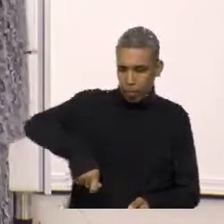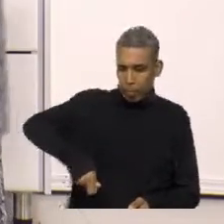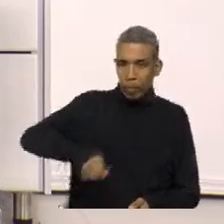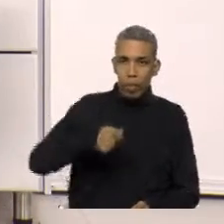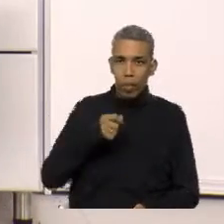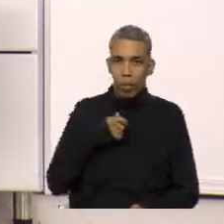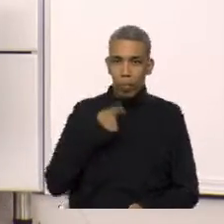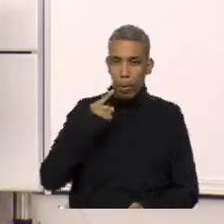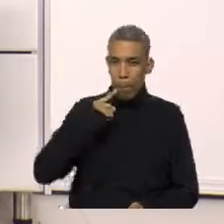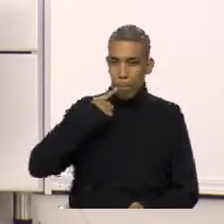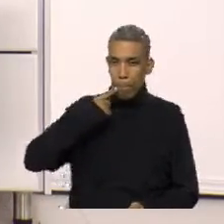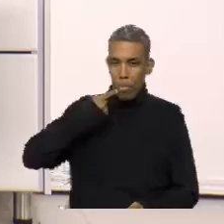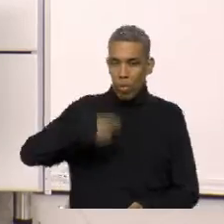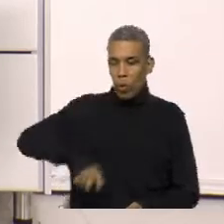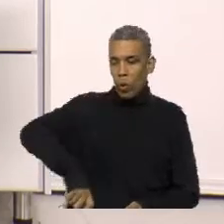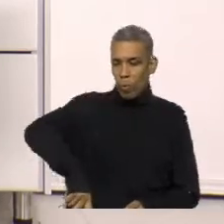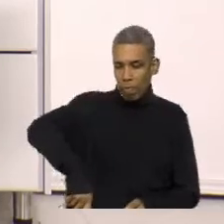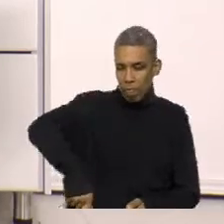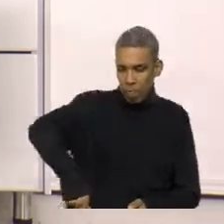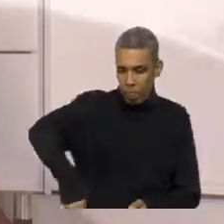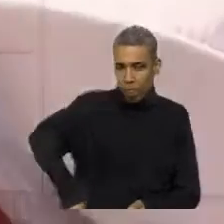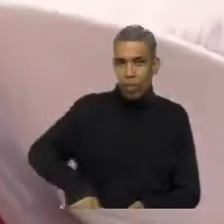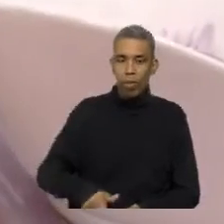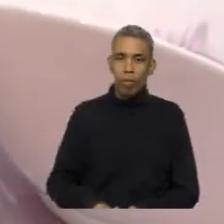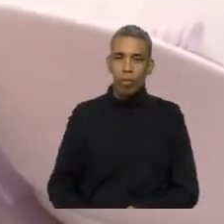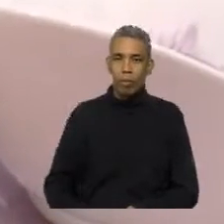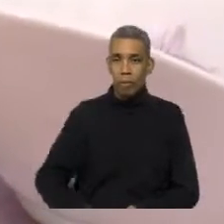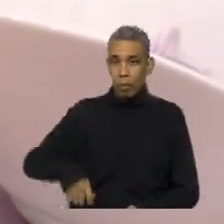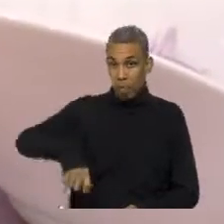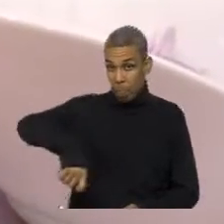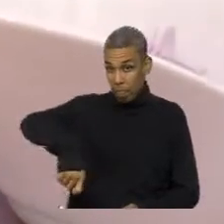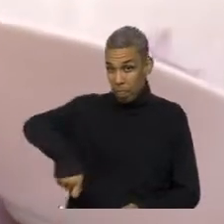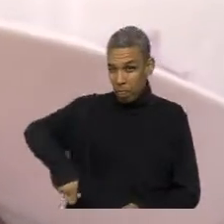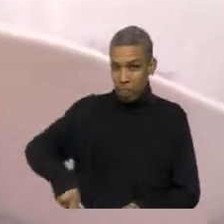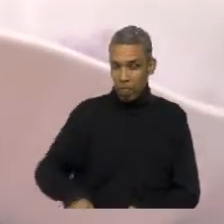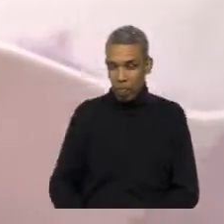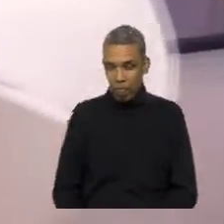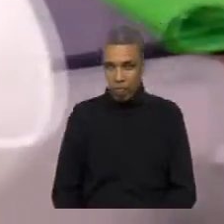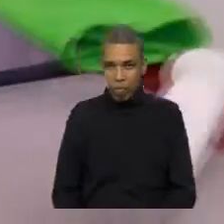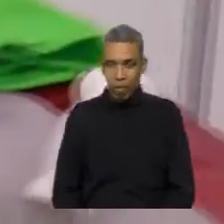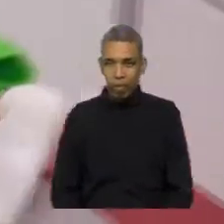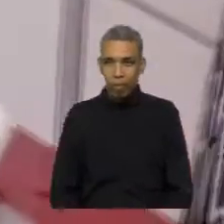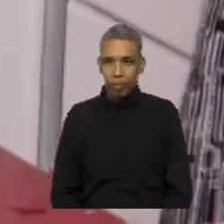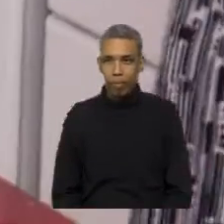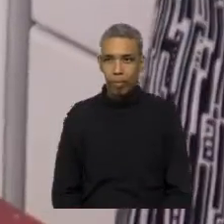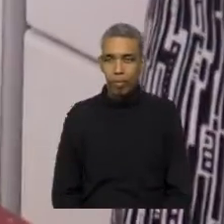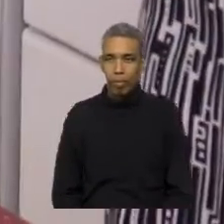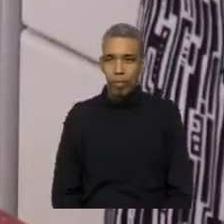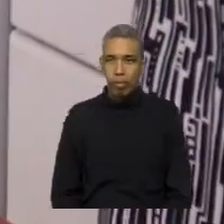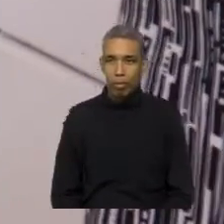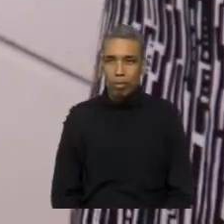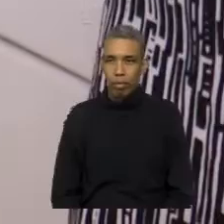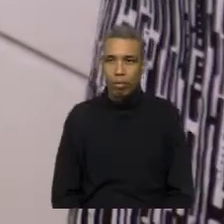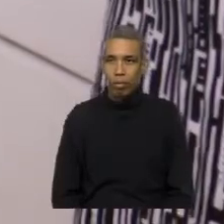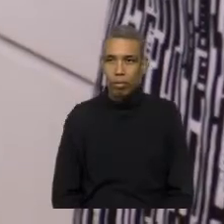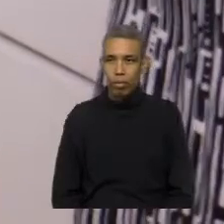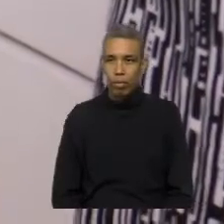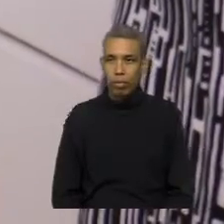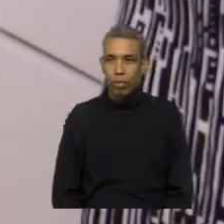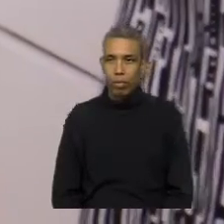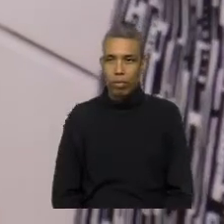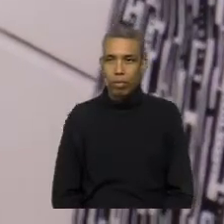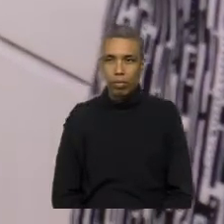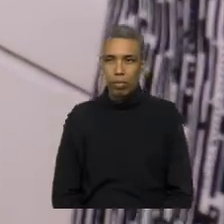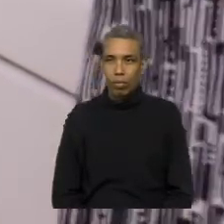para adicionarle y que de pronto nos vaya ayudando en el aderezo, en el sabor, que vayan